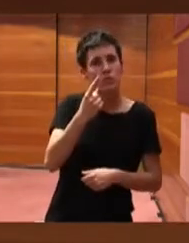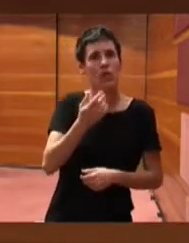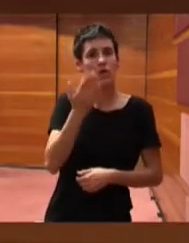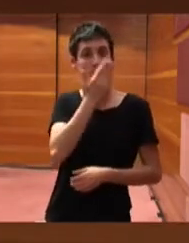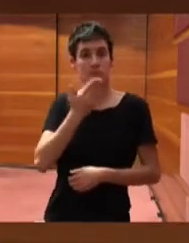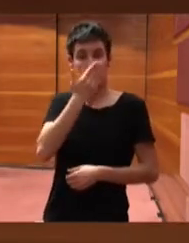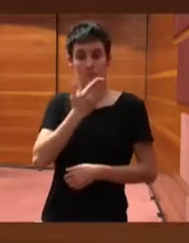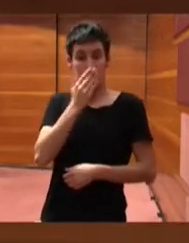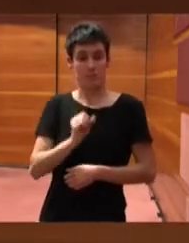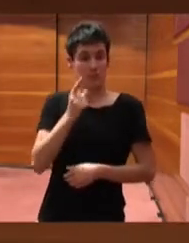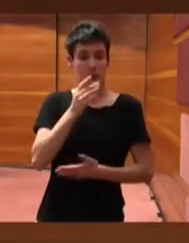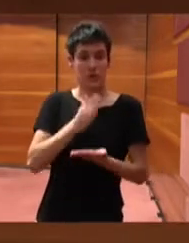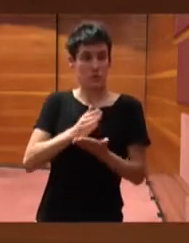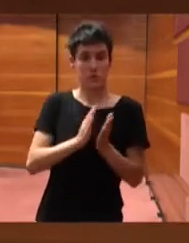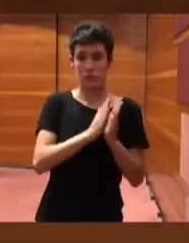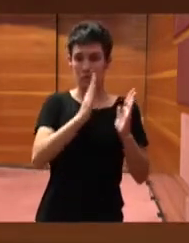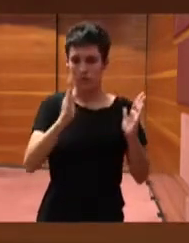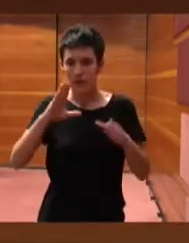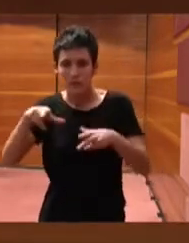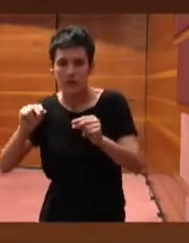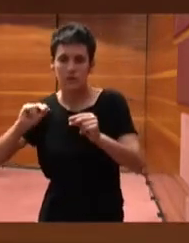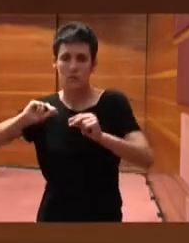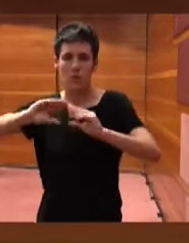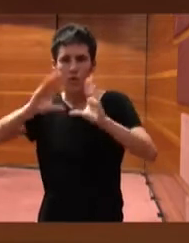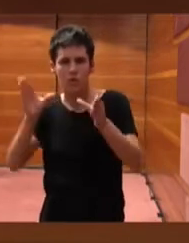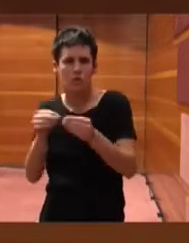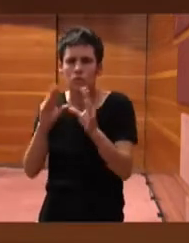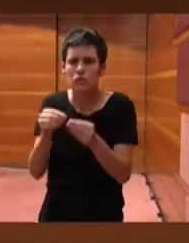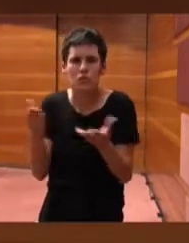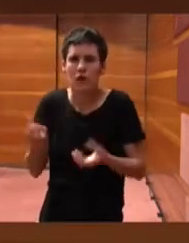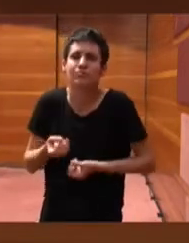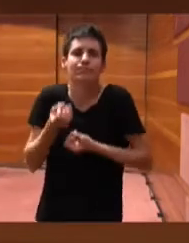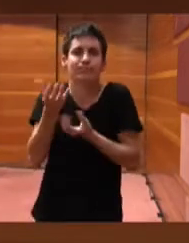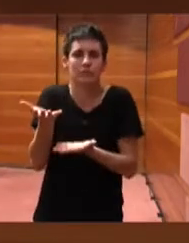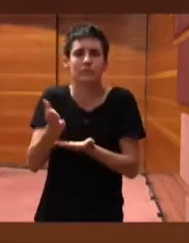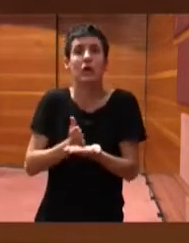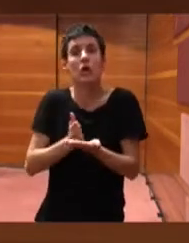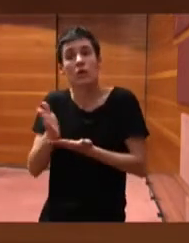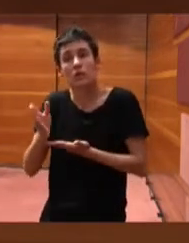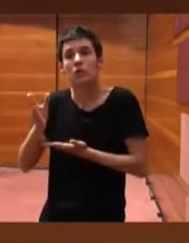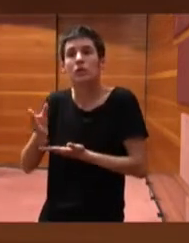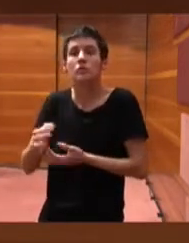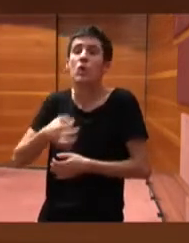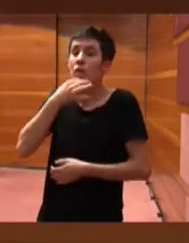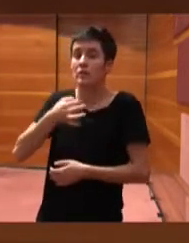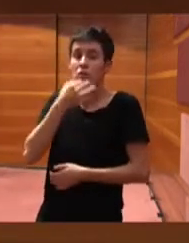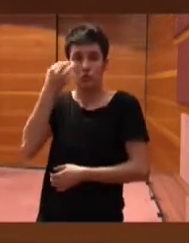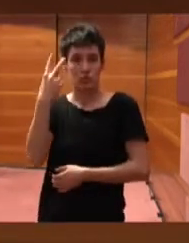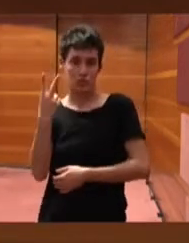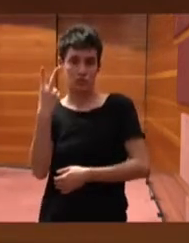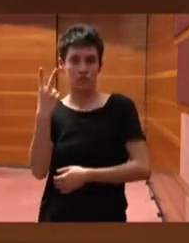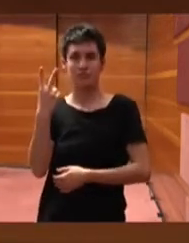eskolaren lehen ikasturtearen ondorioak aurkeztuko dizkizuegu. Ta bestetik, hitzaldi bi eskainiko